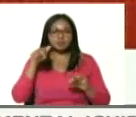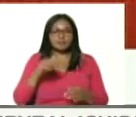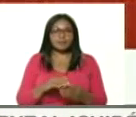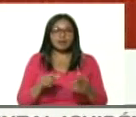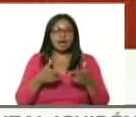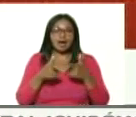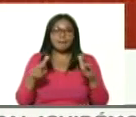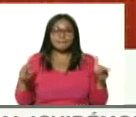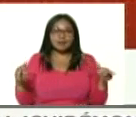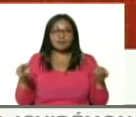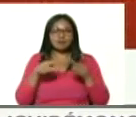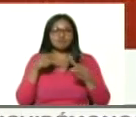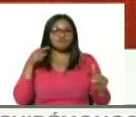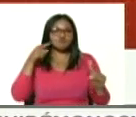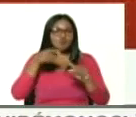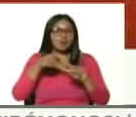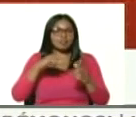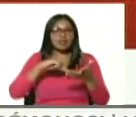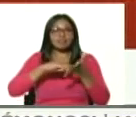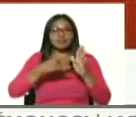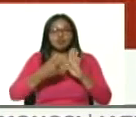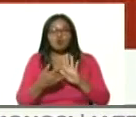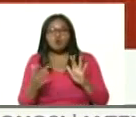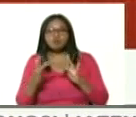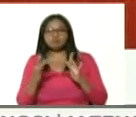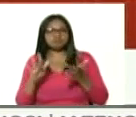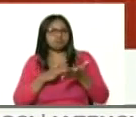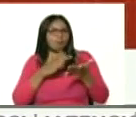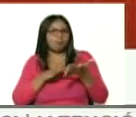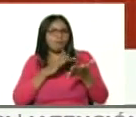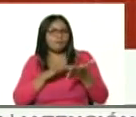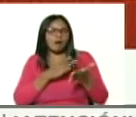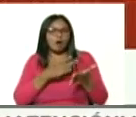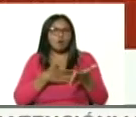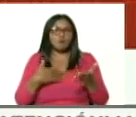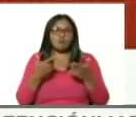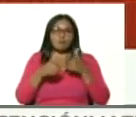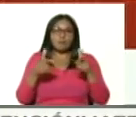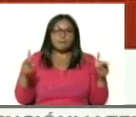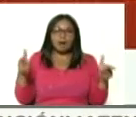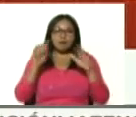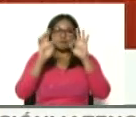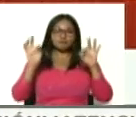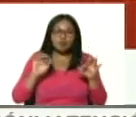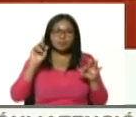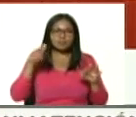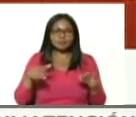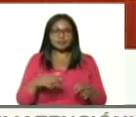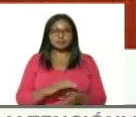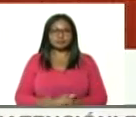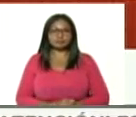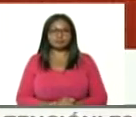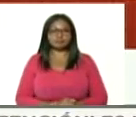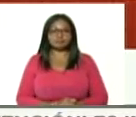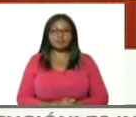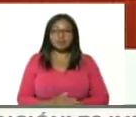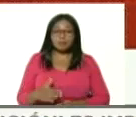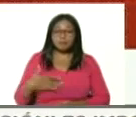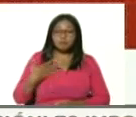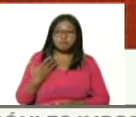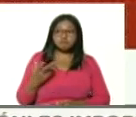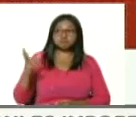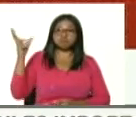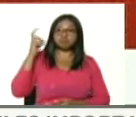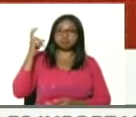ampliar por la vía de la tecnología, por la vía digital, ampliar los mecanismos para oír a un